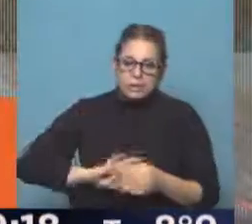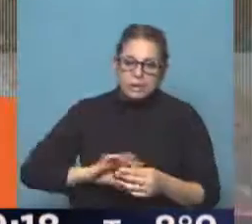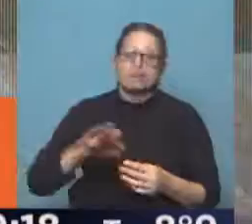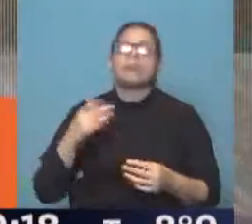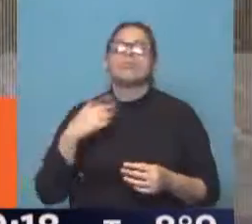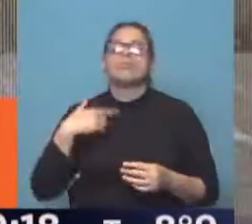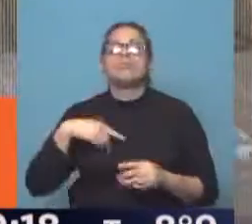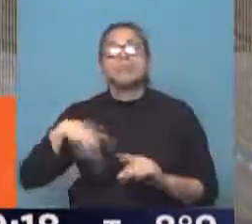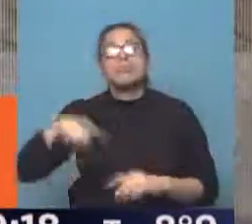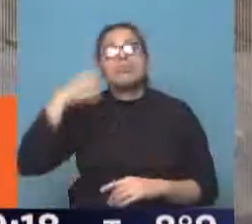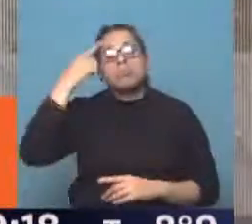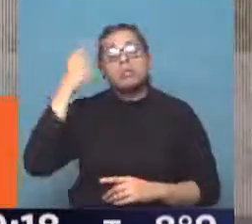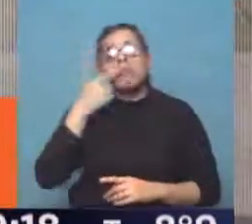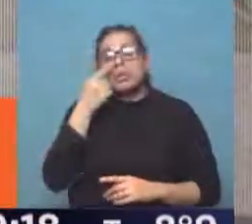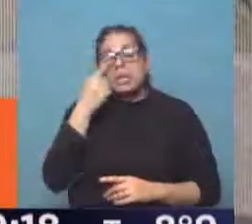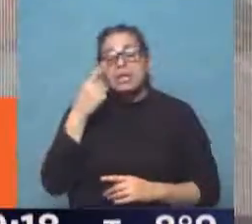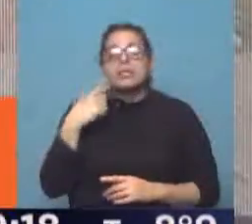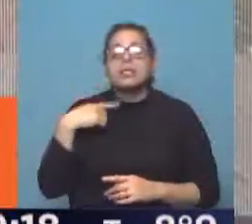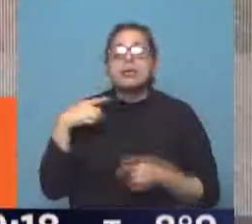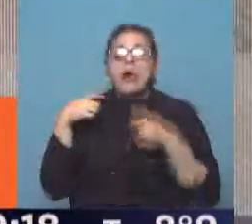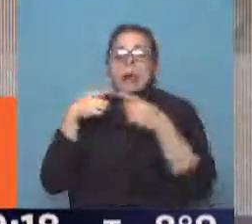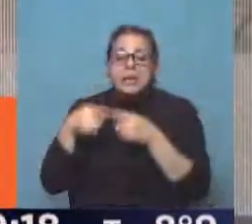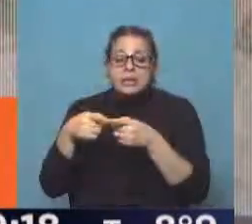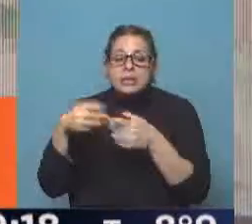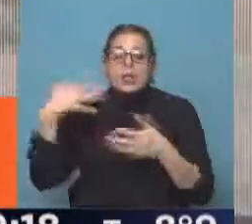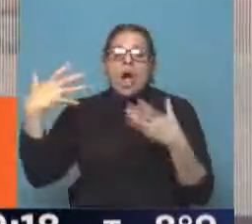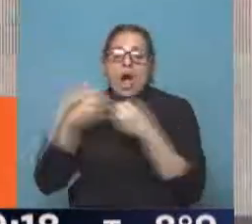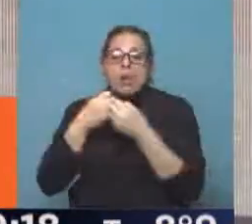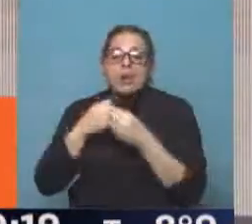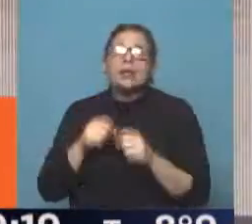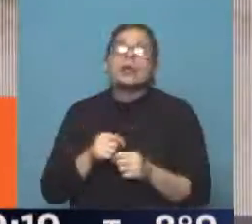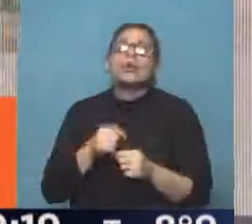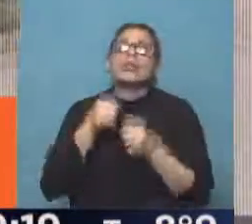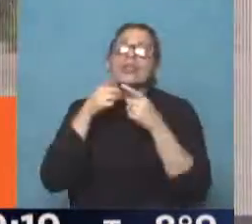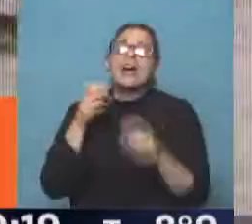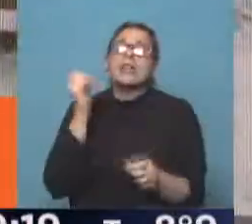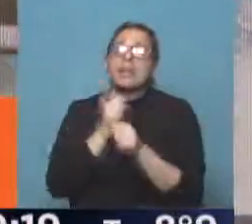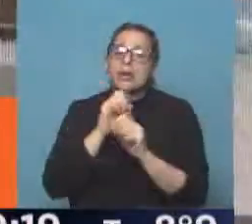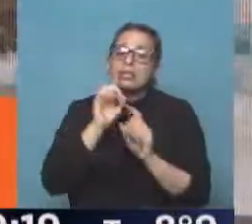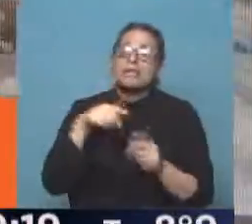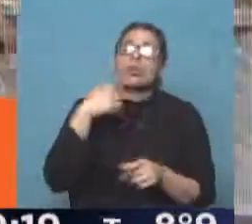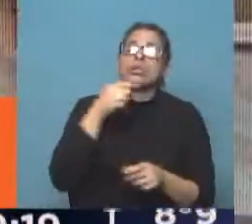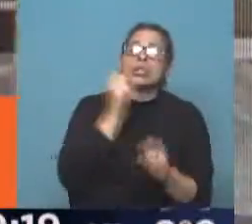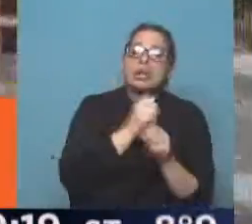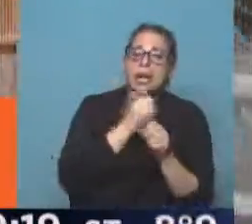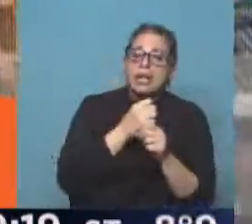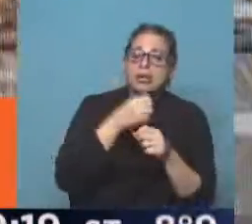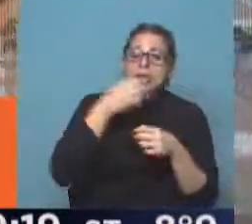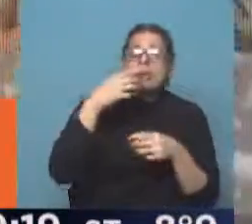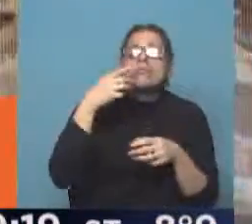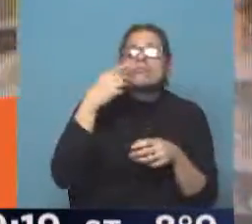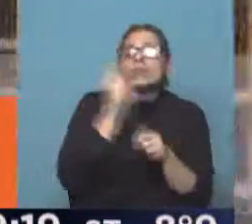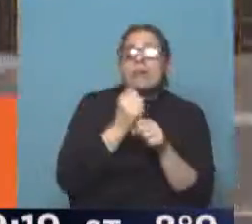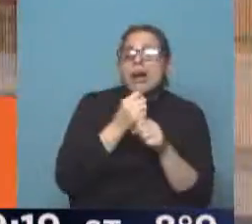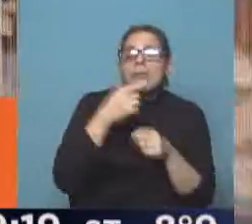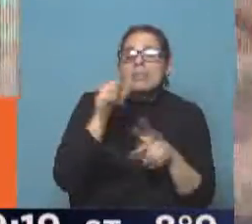parece interesante encontrar puntos de acuerdo en relación con la generación de empleo, con las dificultades que tienen los trabajadores informales, claro, que no son parte